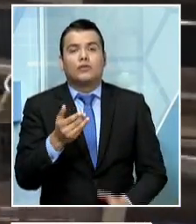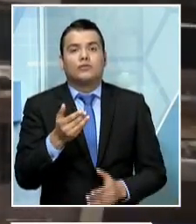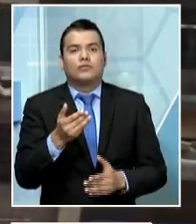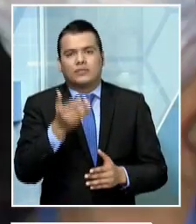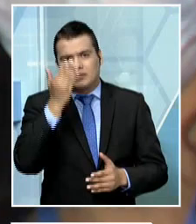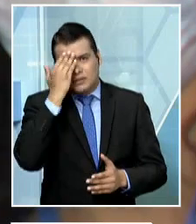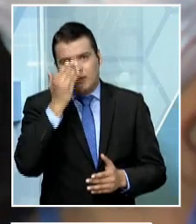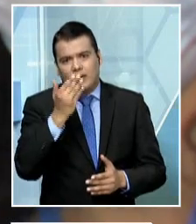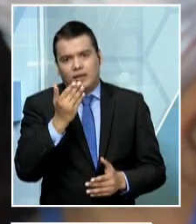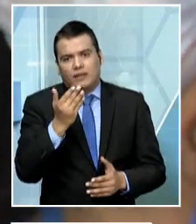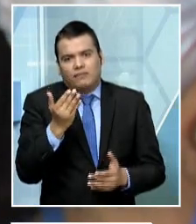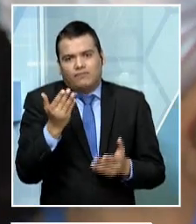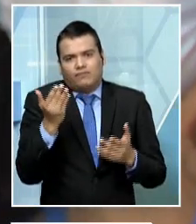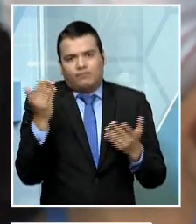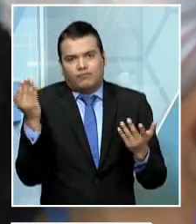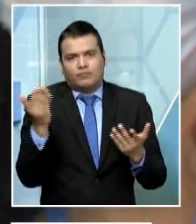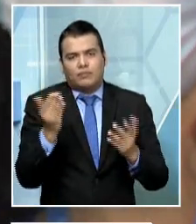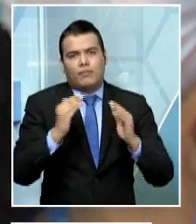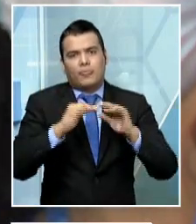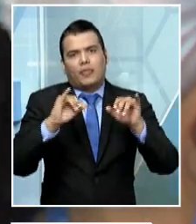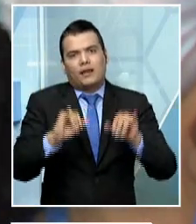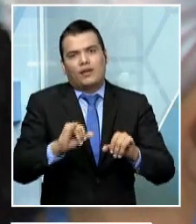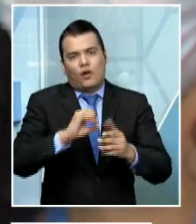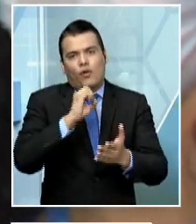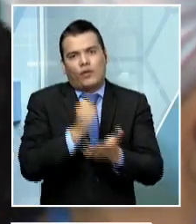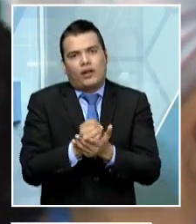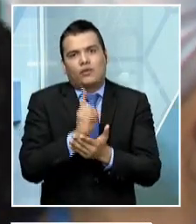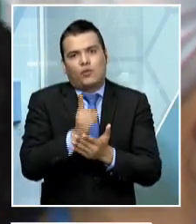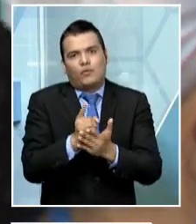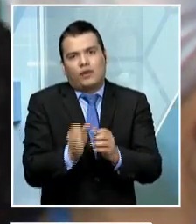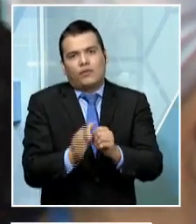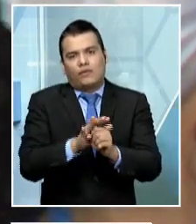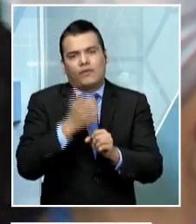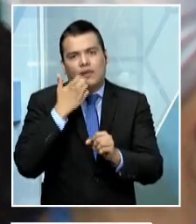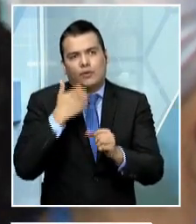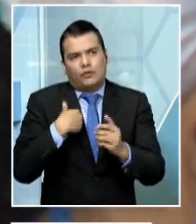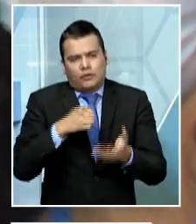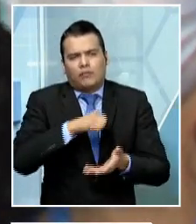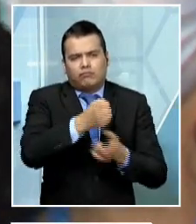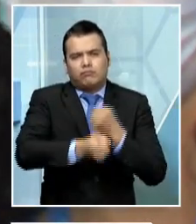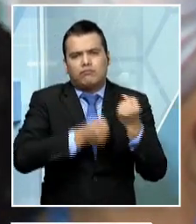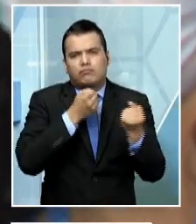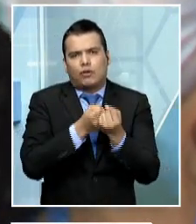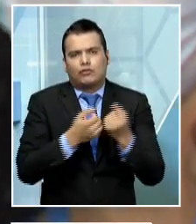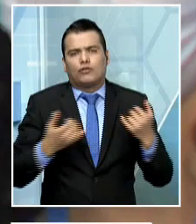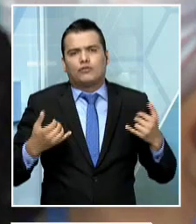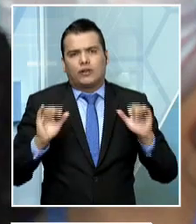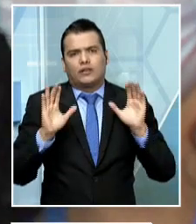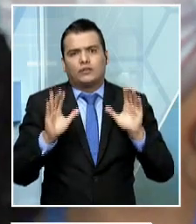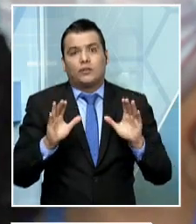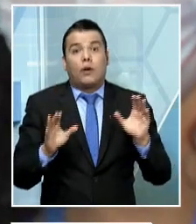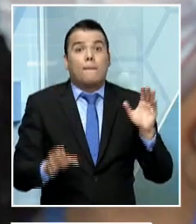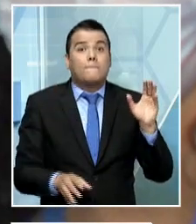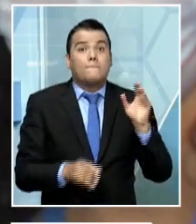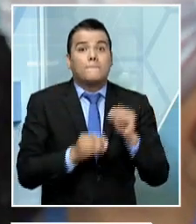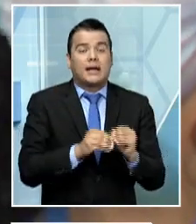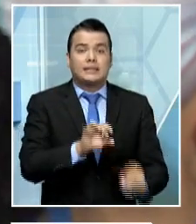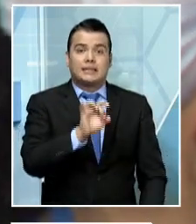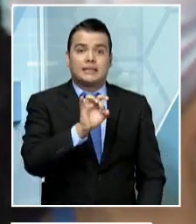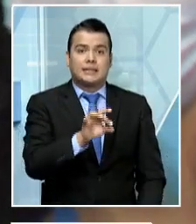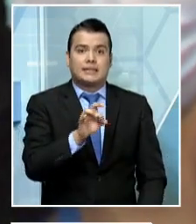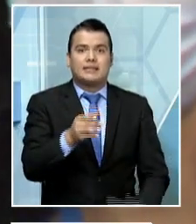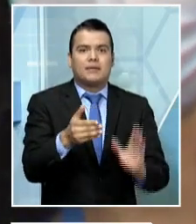de alguna manera en su casa, evitando nuevos contagios. Se van a entregar alrededor de